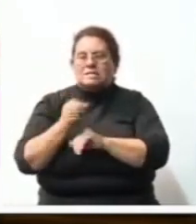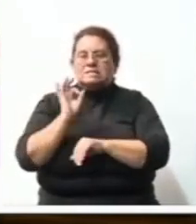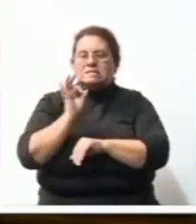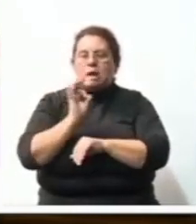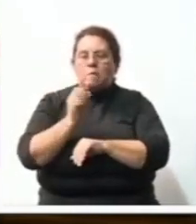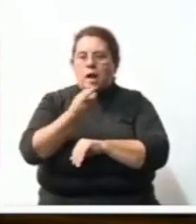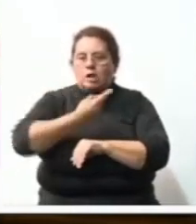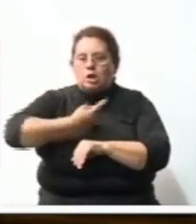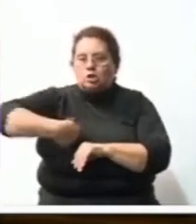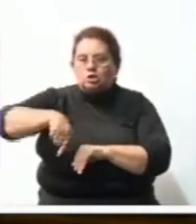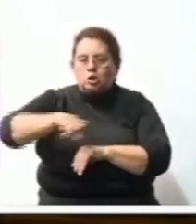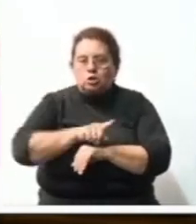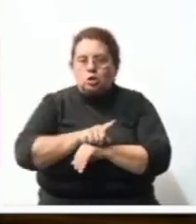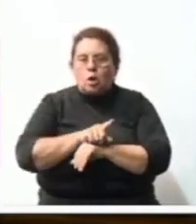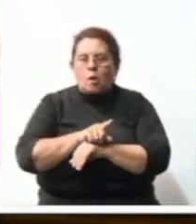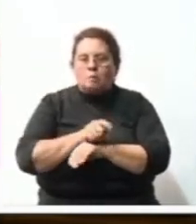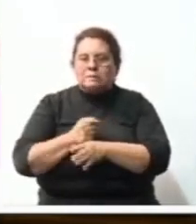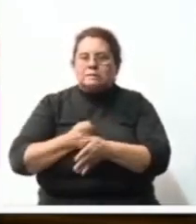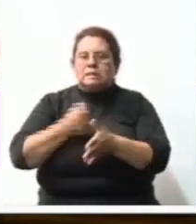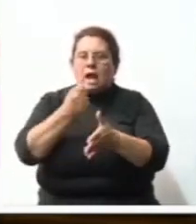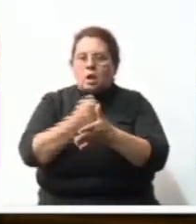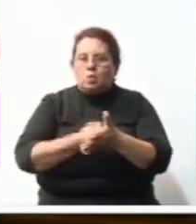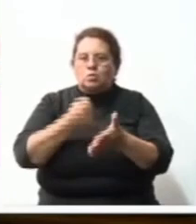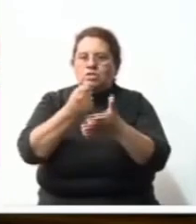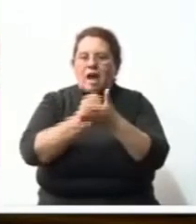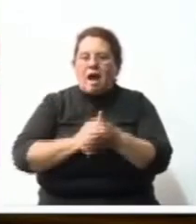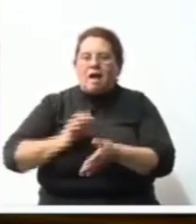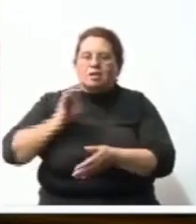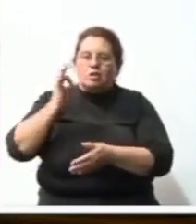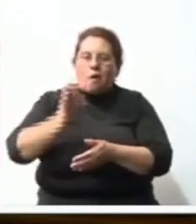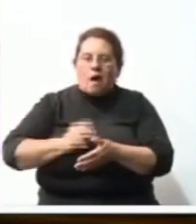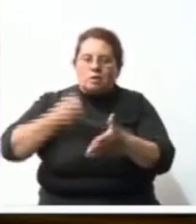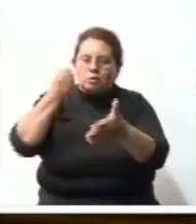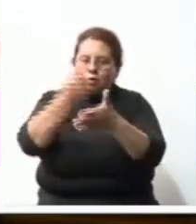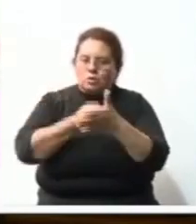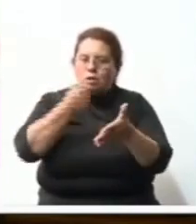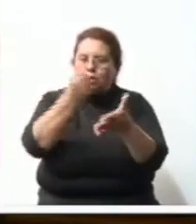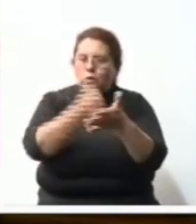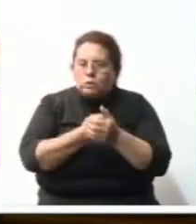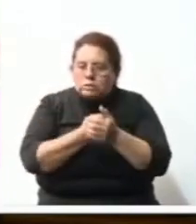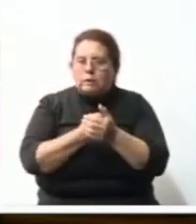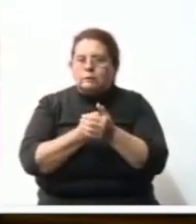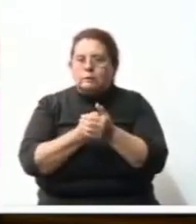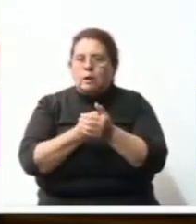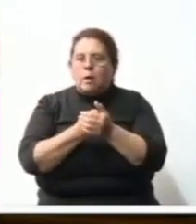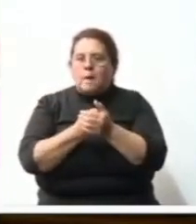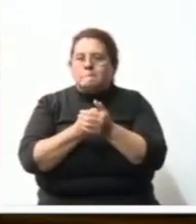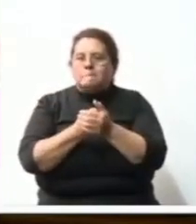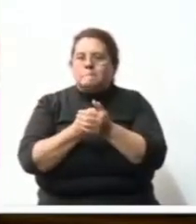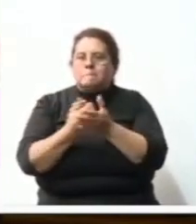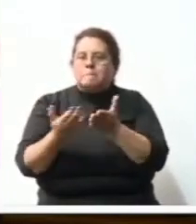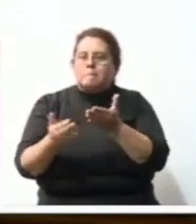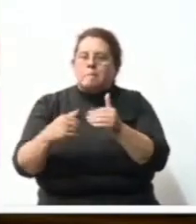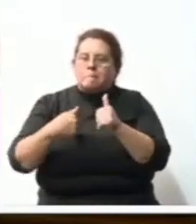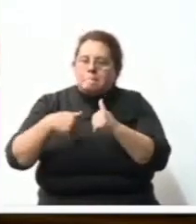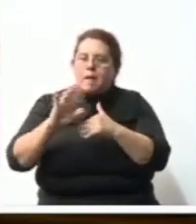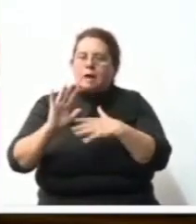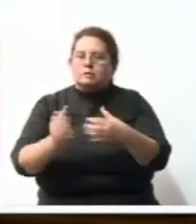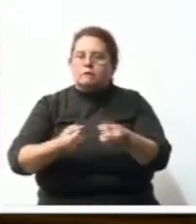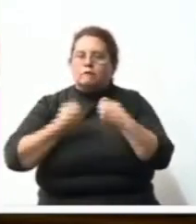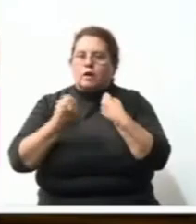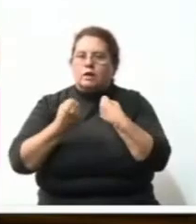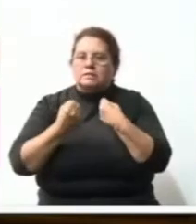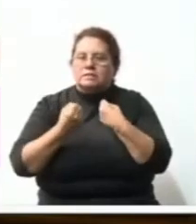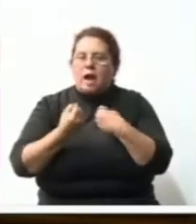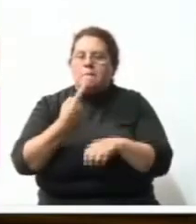toda esta lucha que hemos llevado durante años años nos da una fuerza enorme para decirles